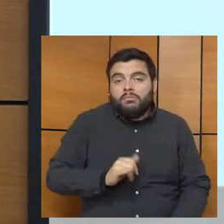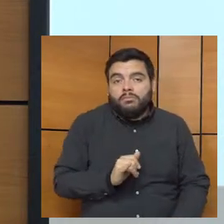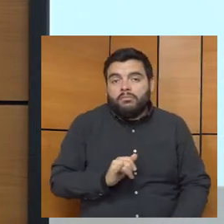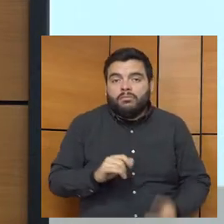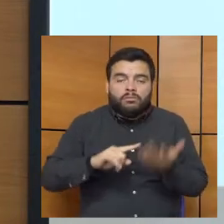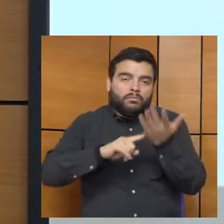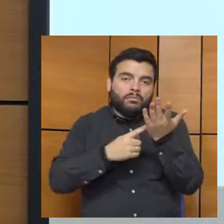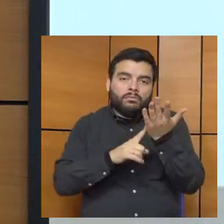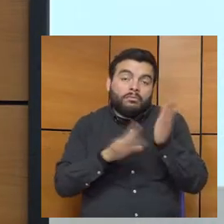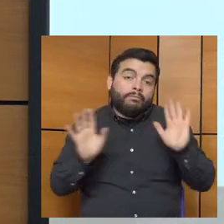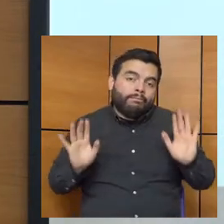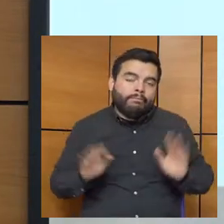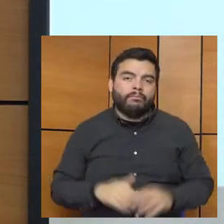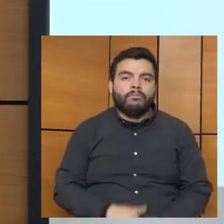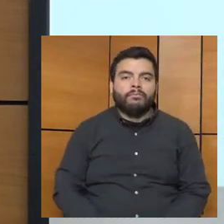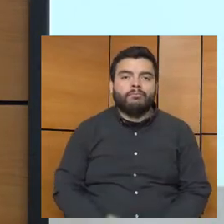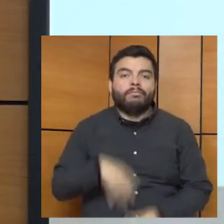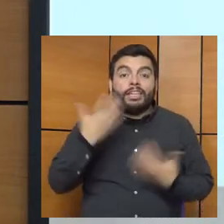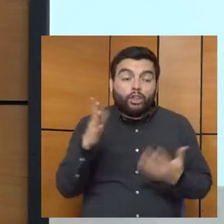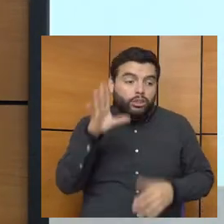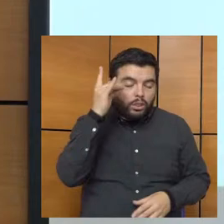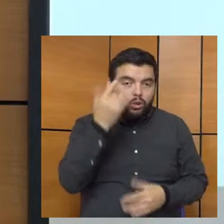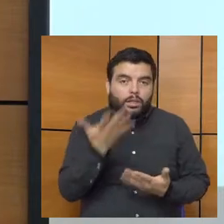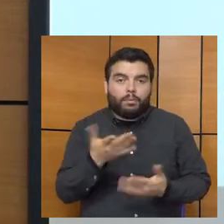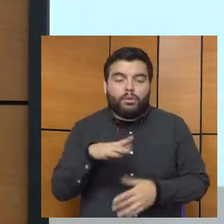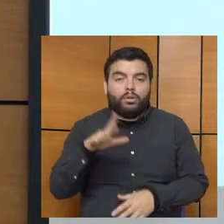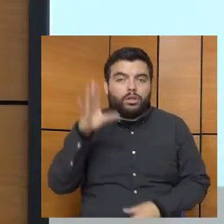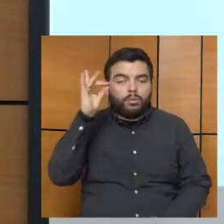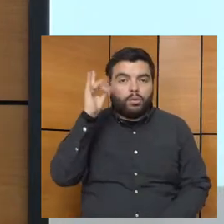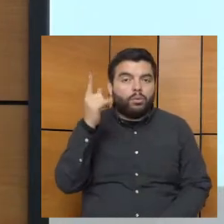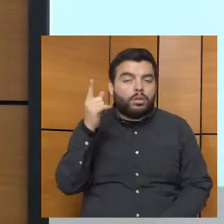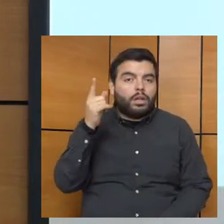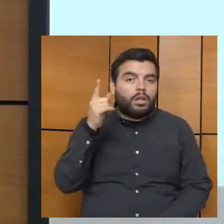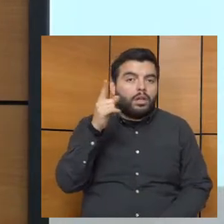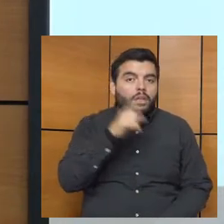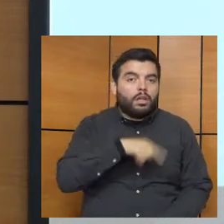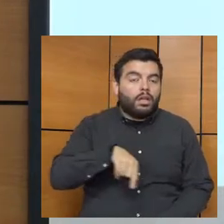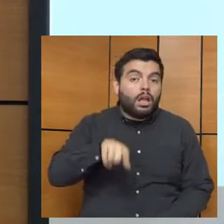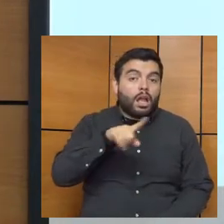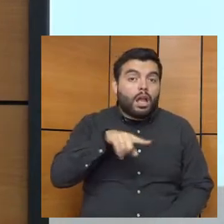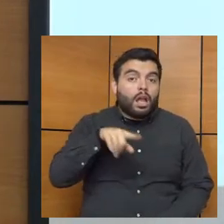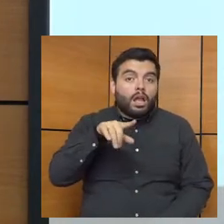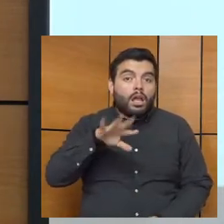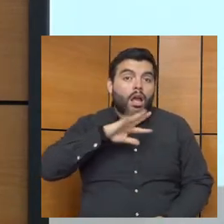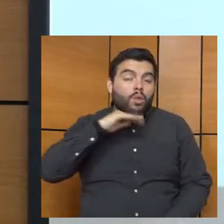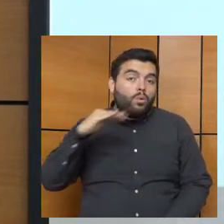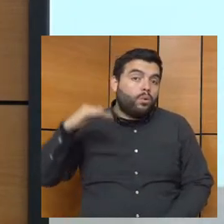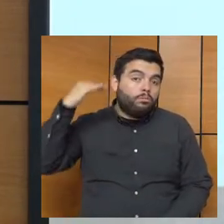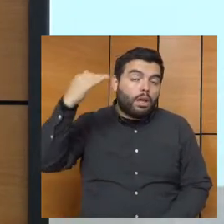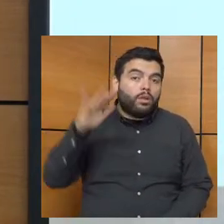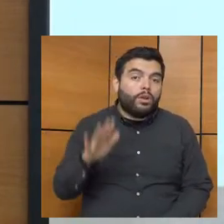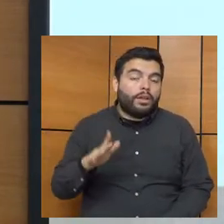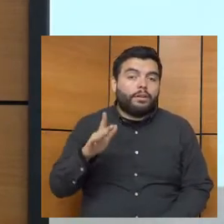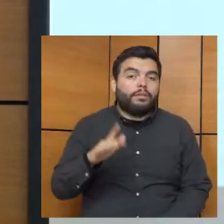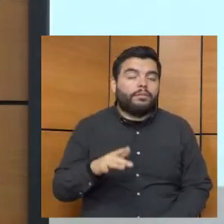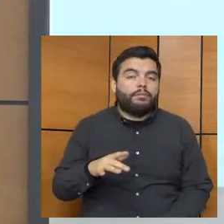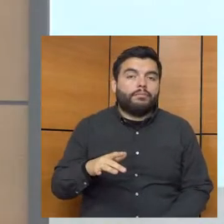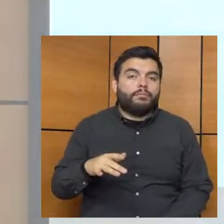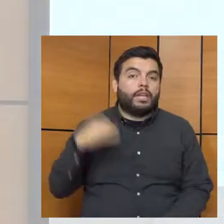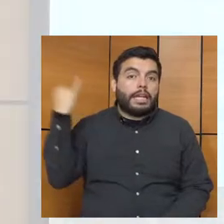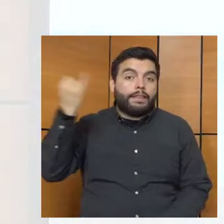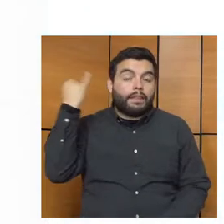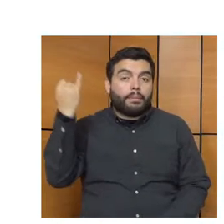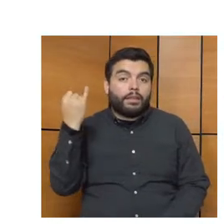tecnología. Entonces encontramos a los independientes, que serían los, llamamos estos adultos, personas mayores independientes, a